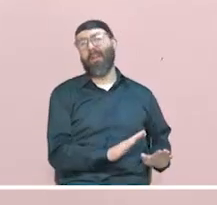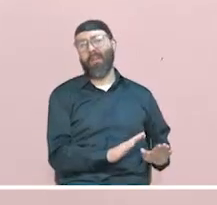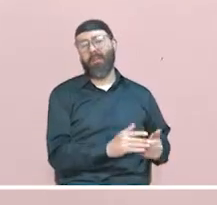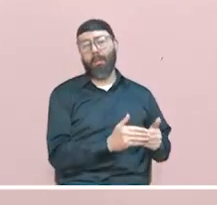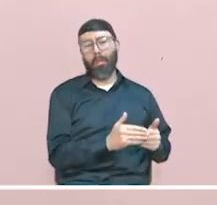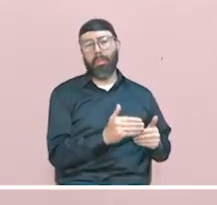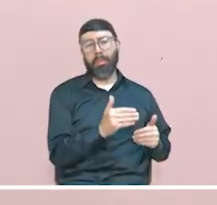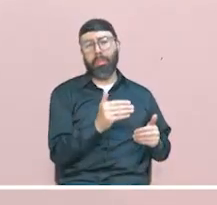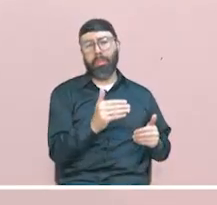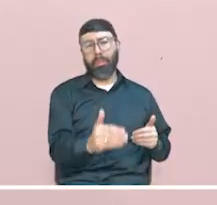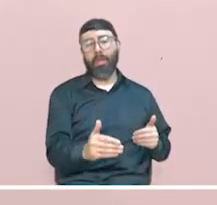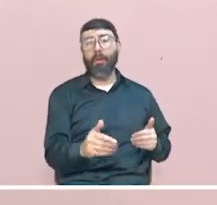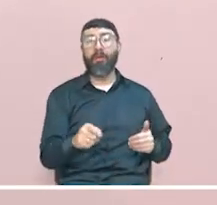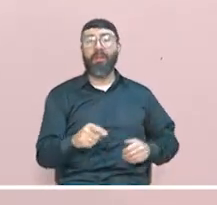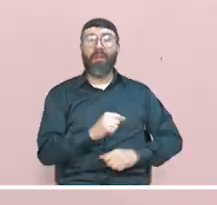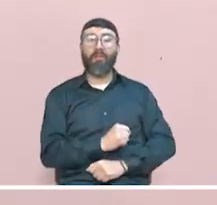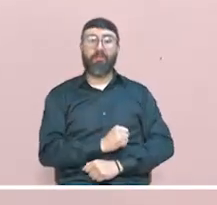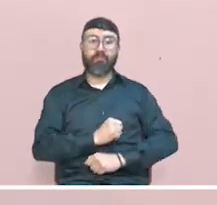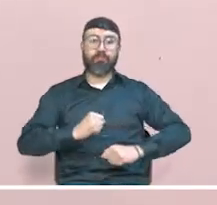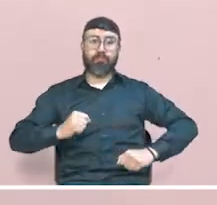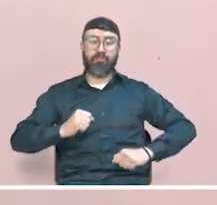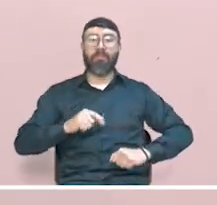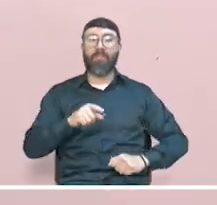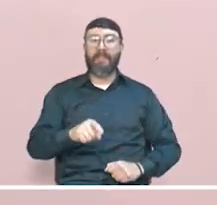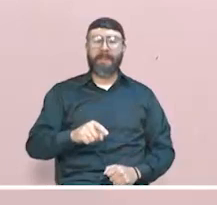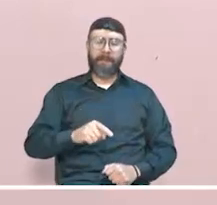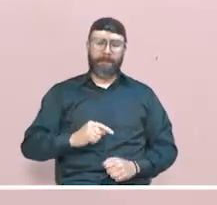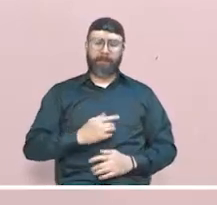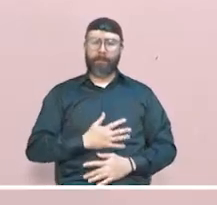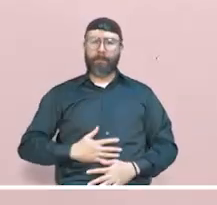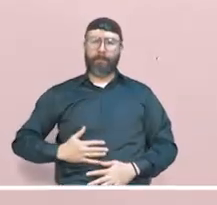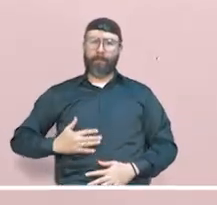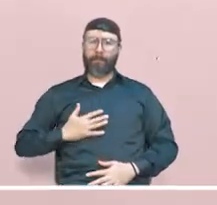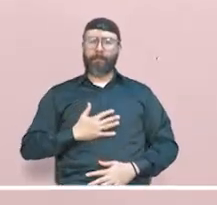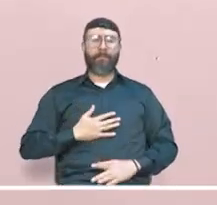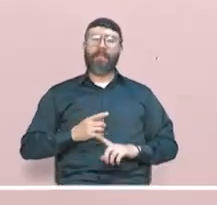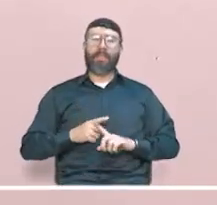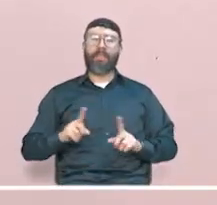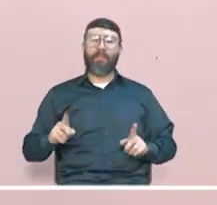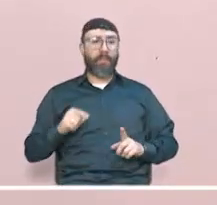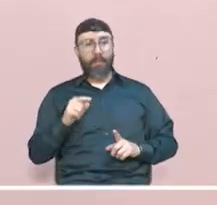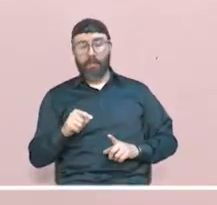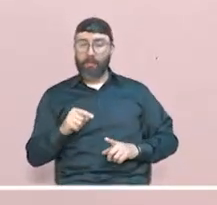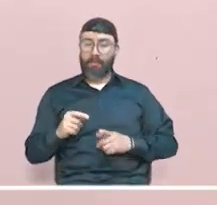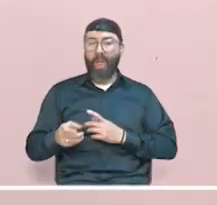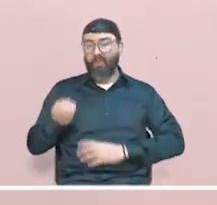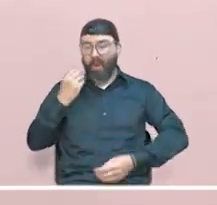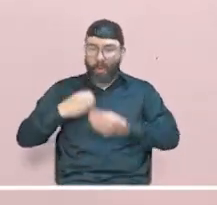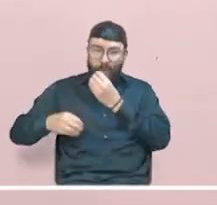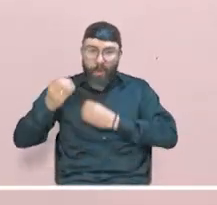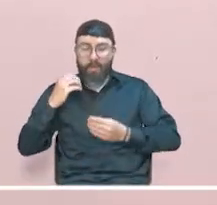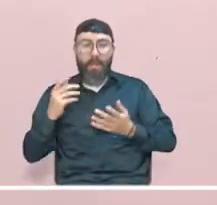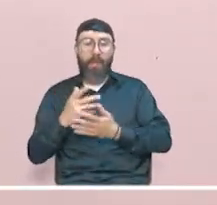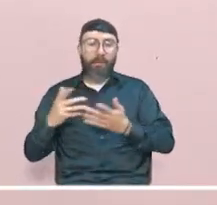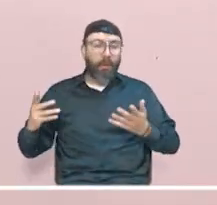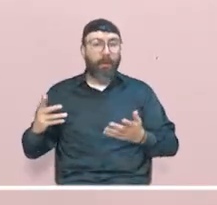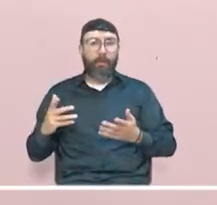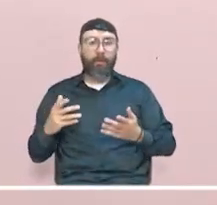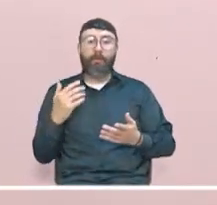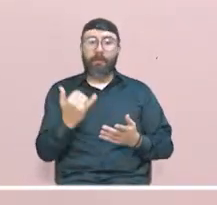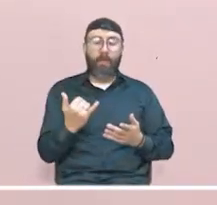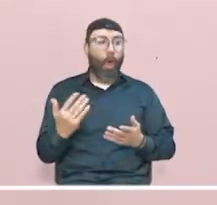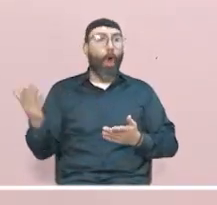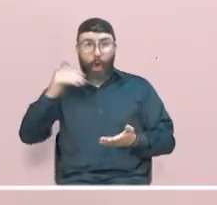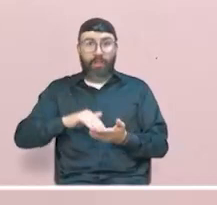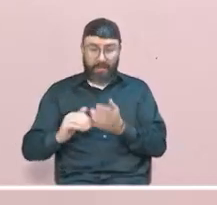metabólico, por así decirlo, un poco diferente, porque hay necesidades energéticas un poco mayores, pero al dejar